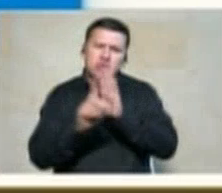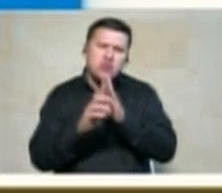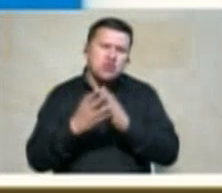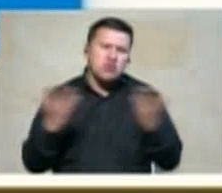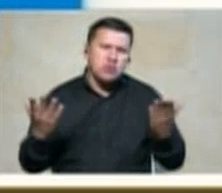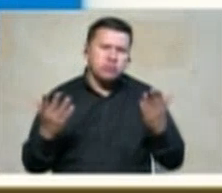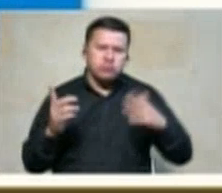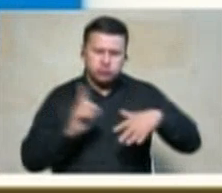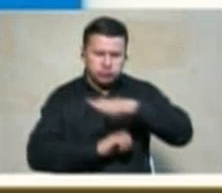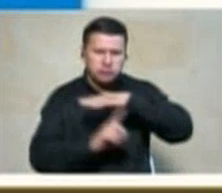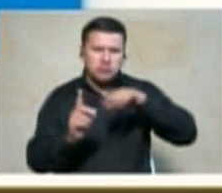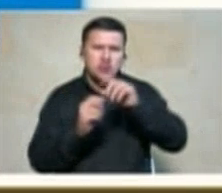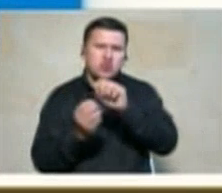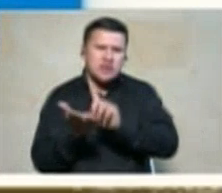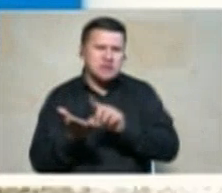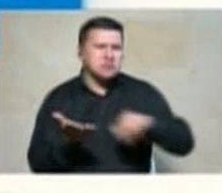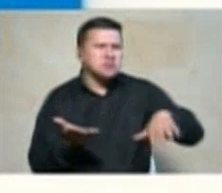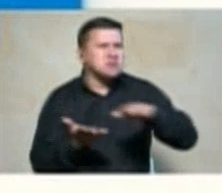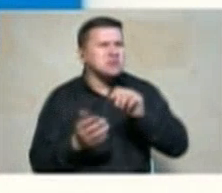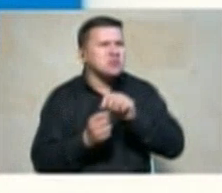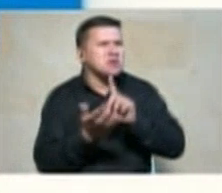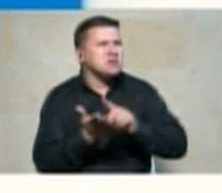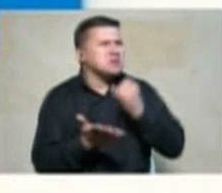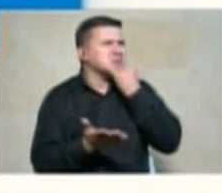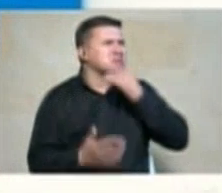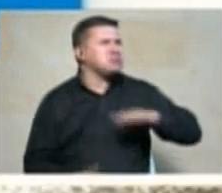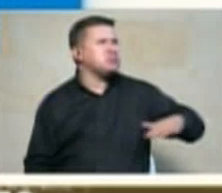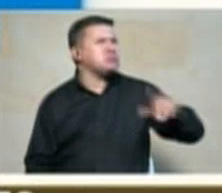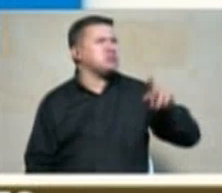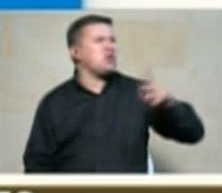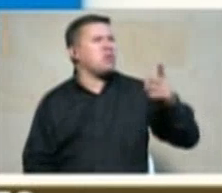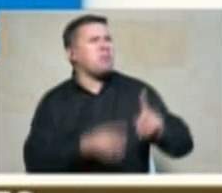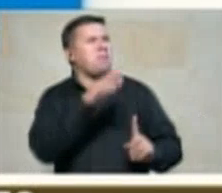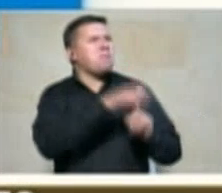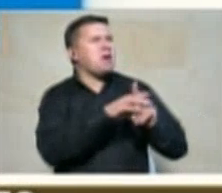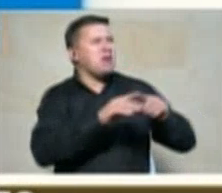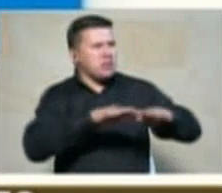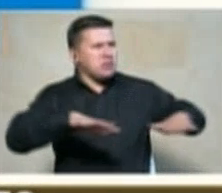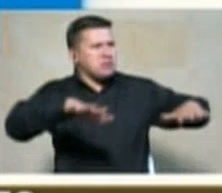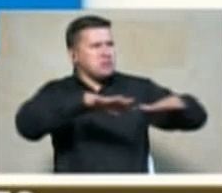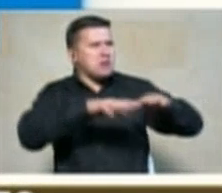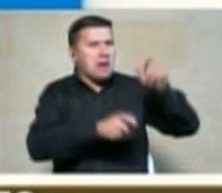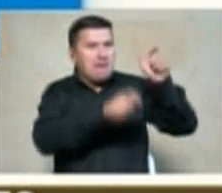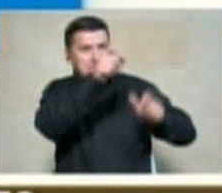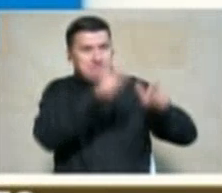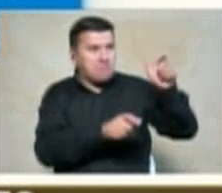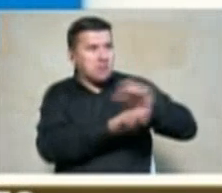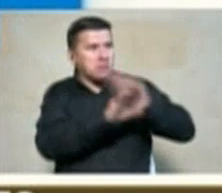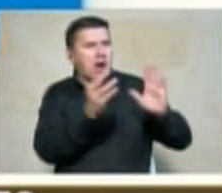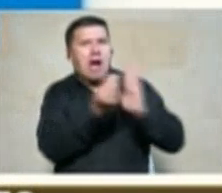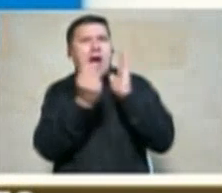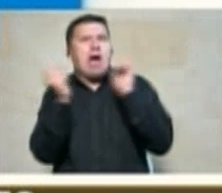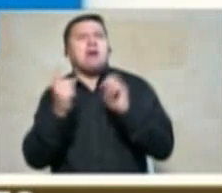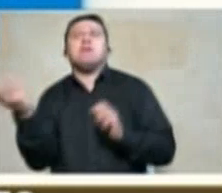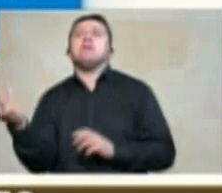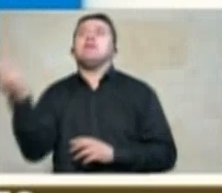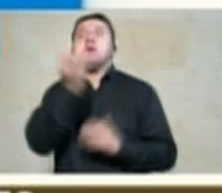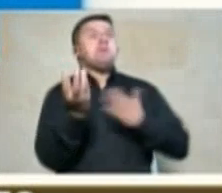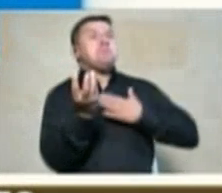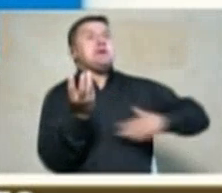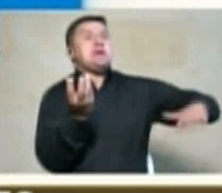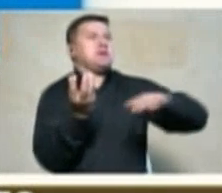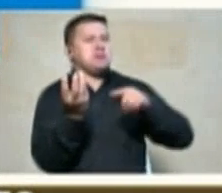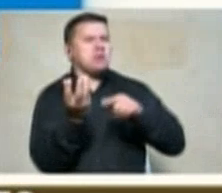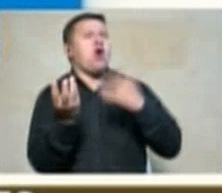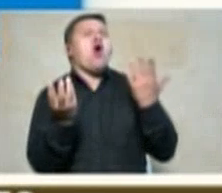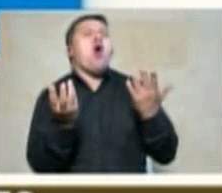ese contexto generó que una población saliera de una tierra que ahora es reclamada. Y la idea es